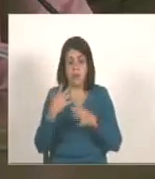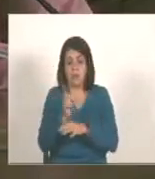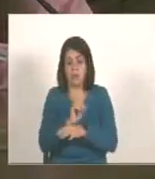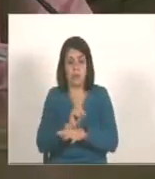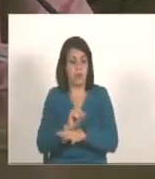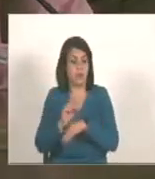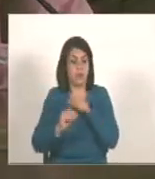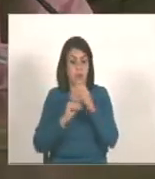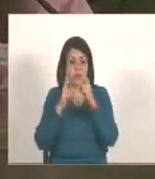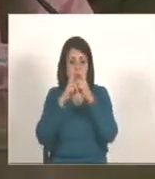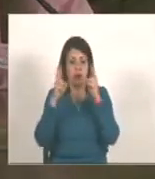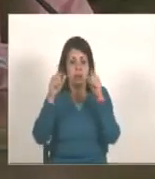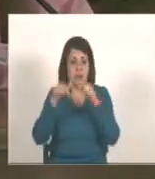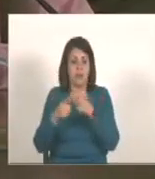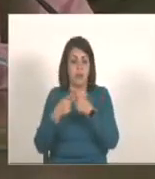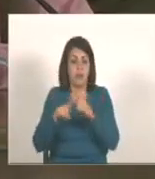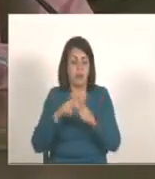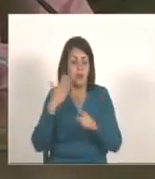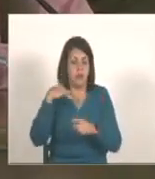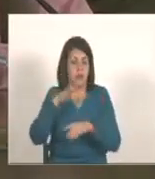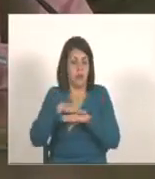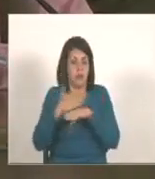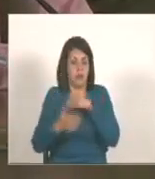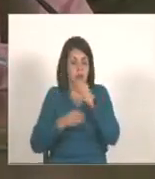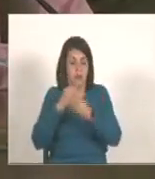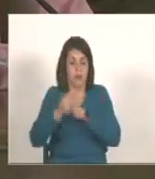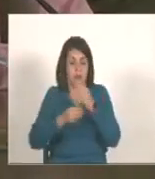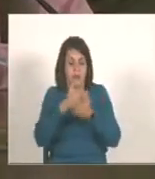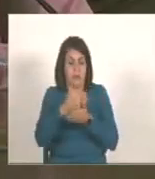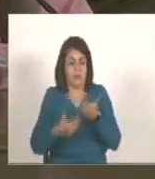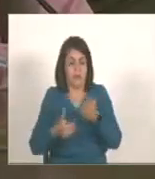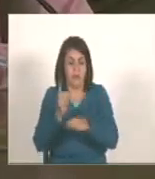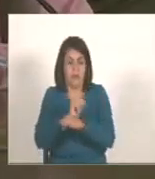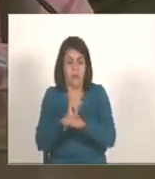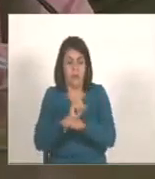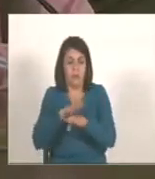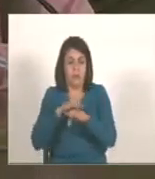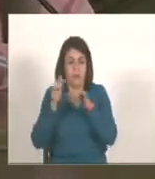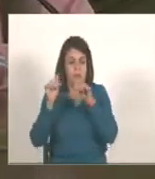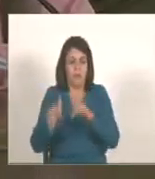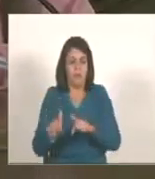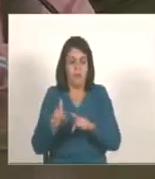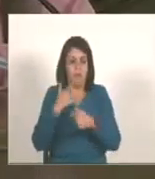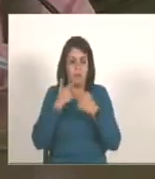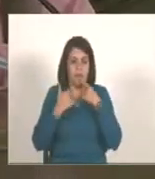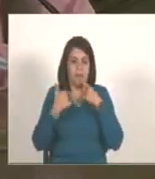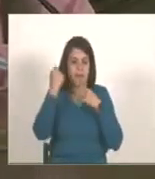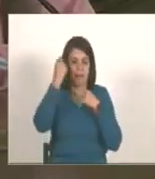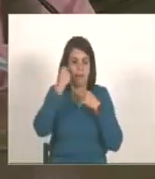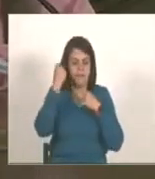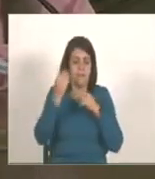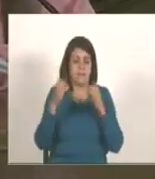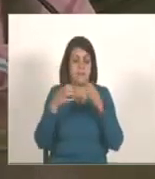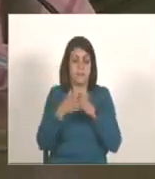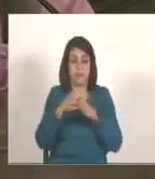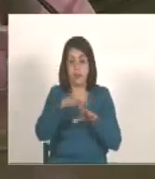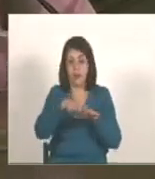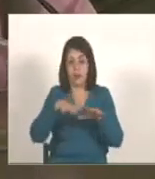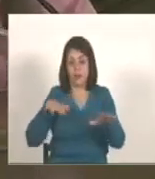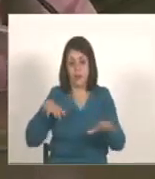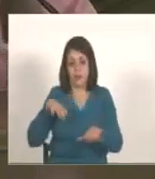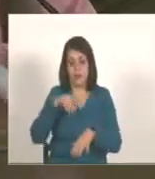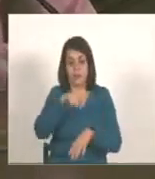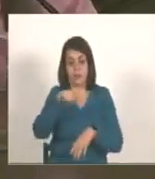podrá tratarse otro, a menos que se propusiere con carácter urgente y así lo estimare el cuerpo por mayoría de